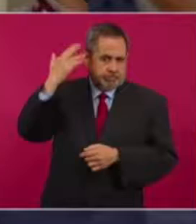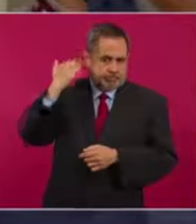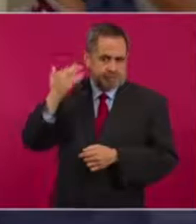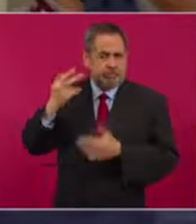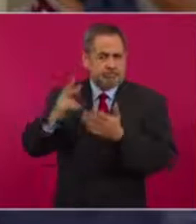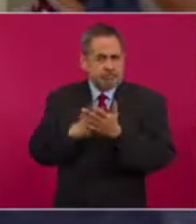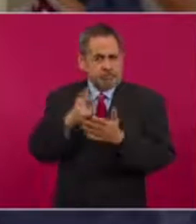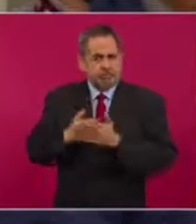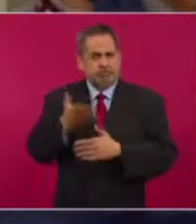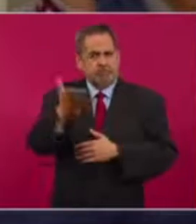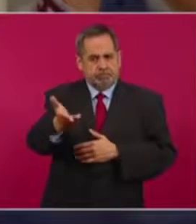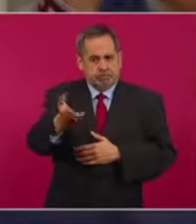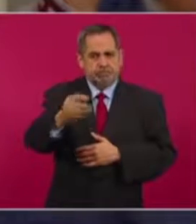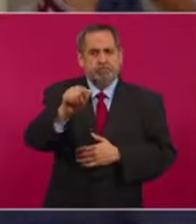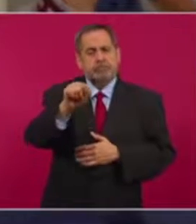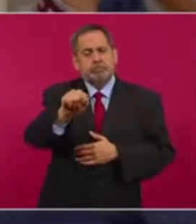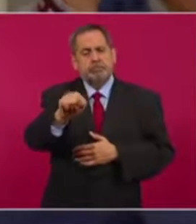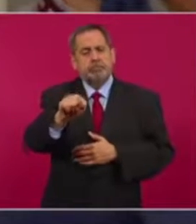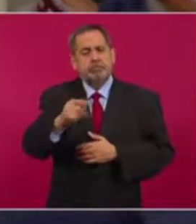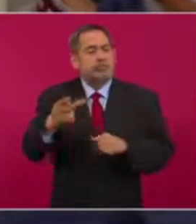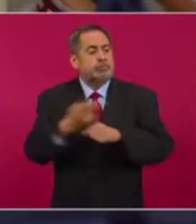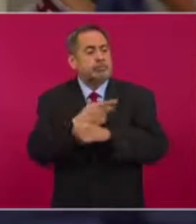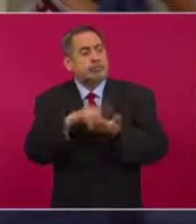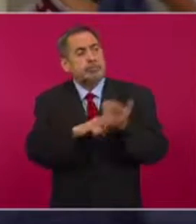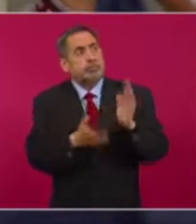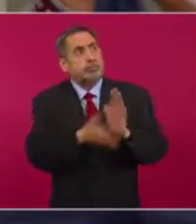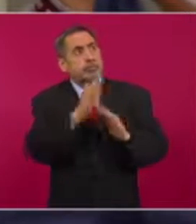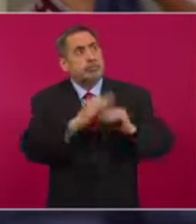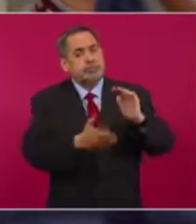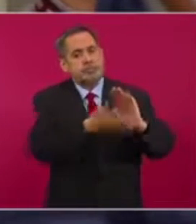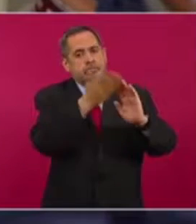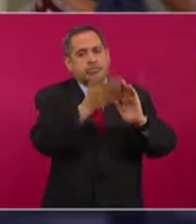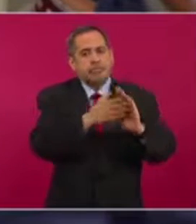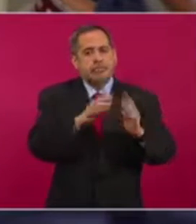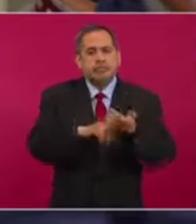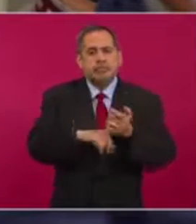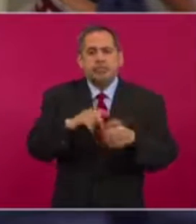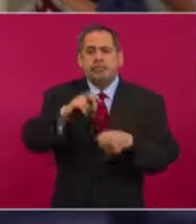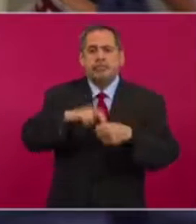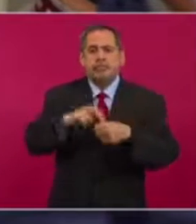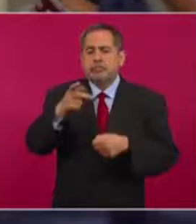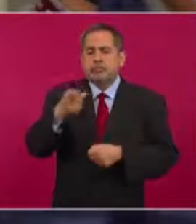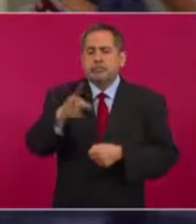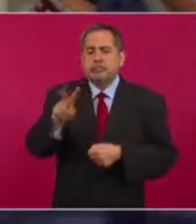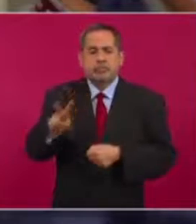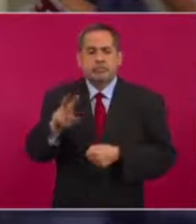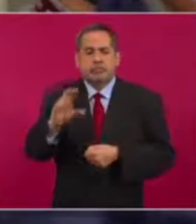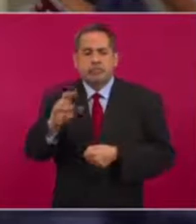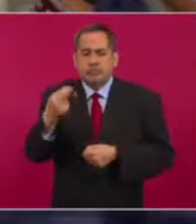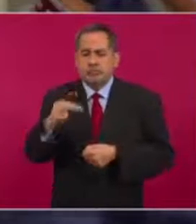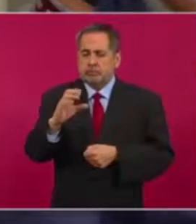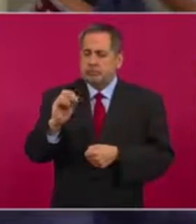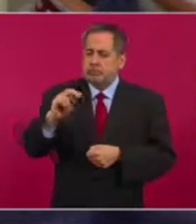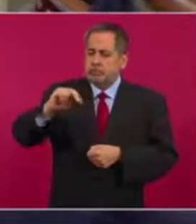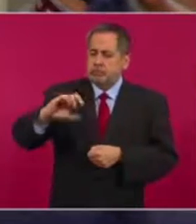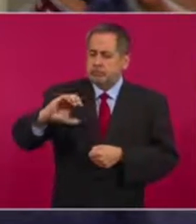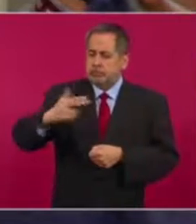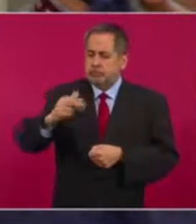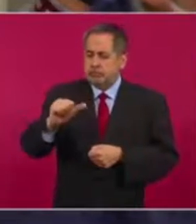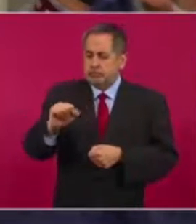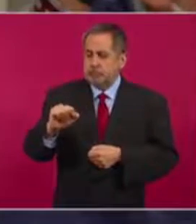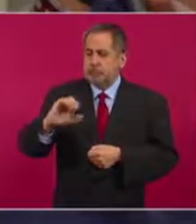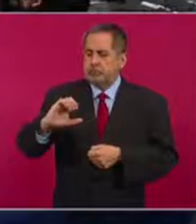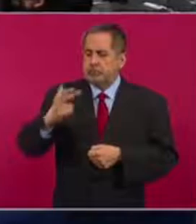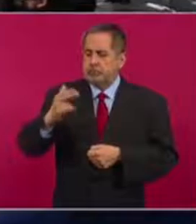asunto de la construcción del complejo habitacional en Conchas Chinas en Puerto Vallarta. Ya le había comentado que hay